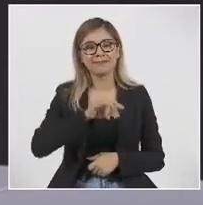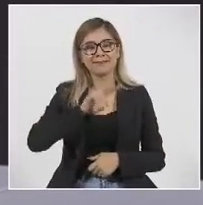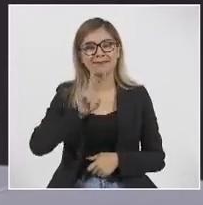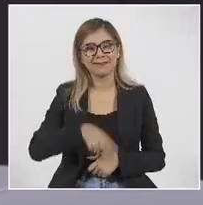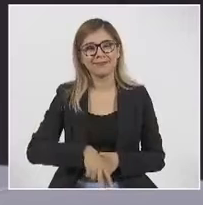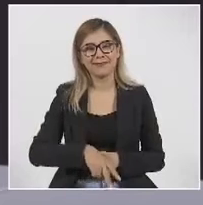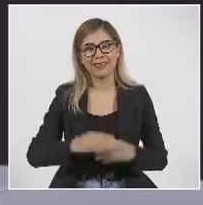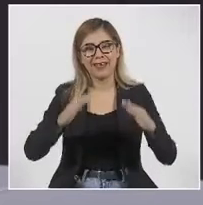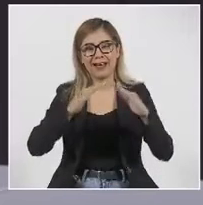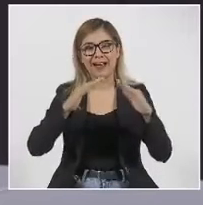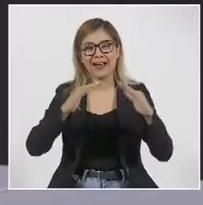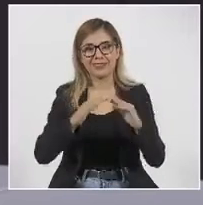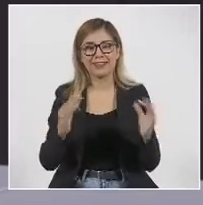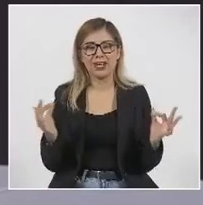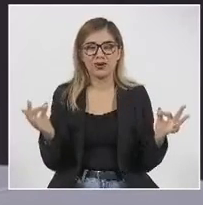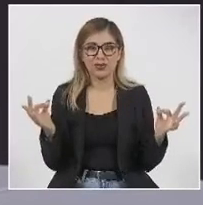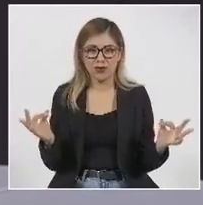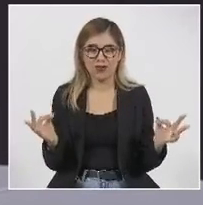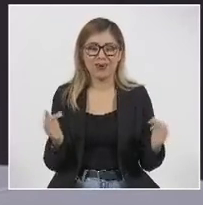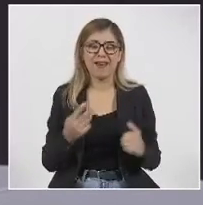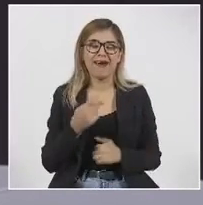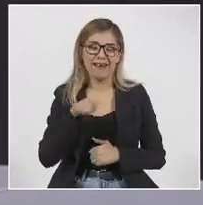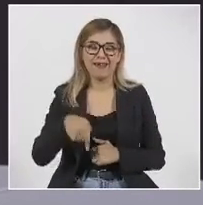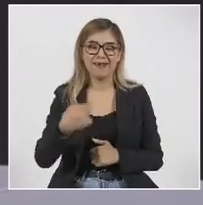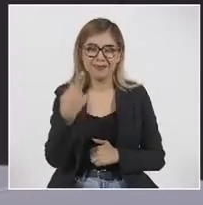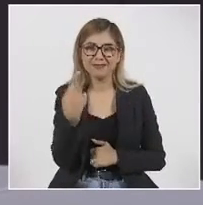Yoga imparte las clases aquí, uh-huh, para Jalisco TV.